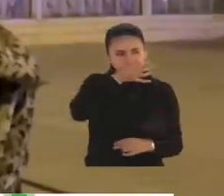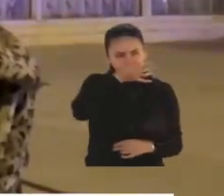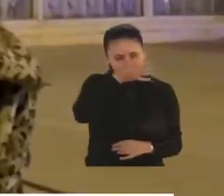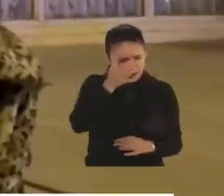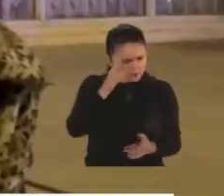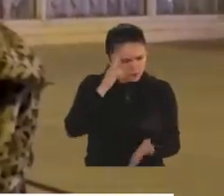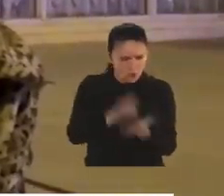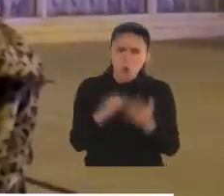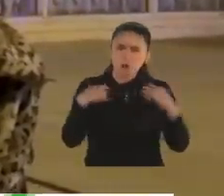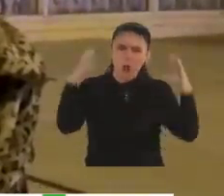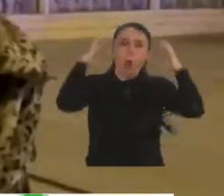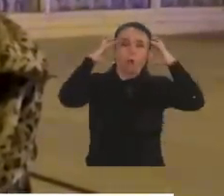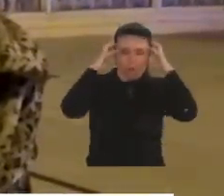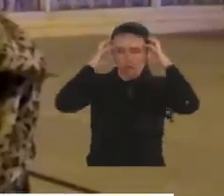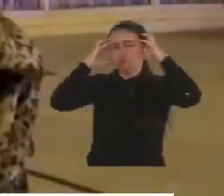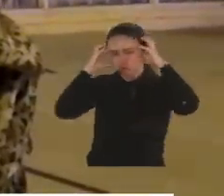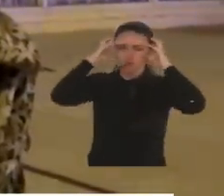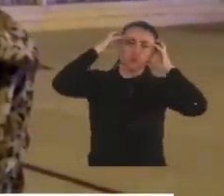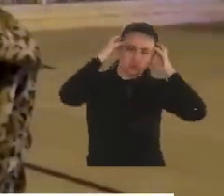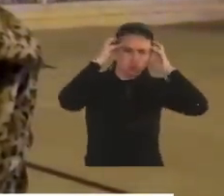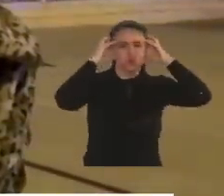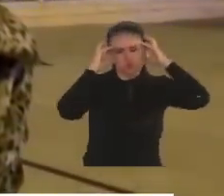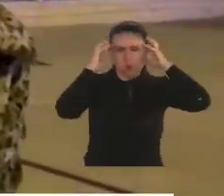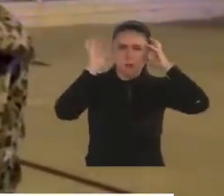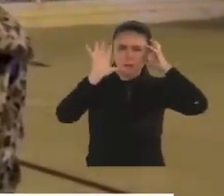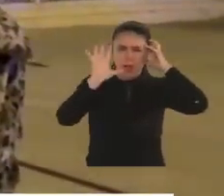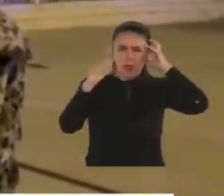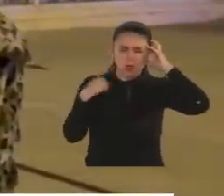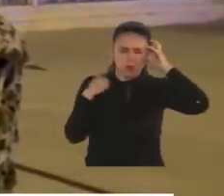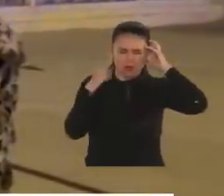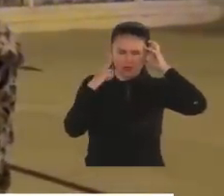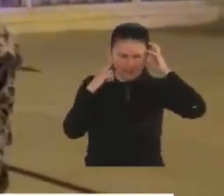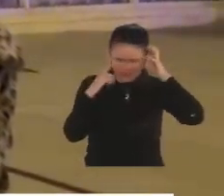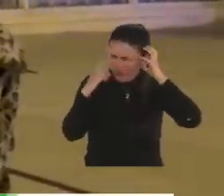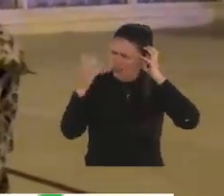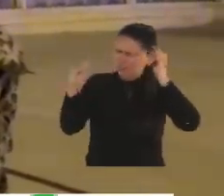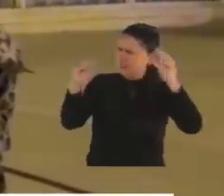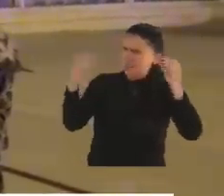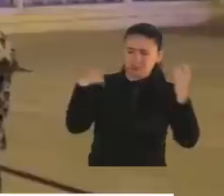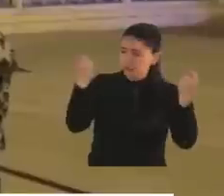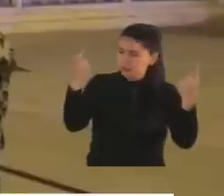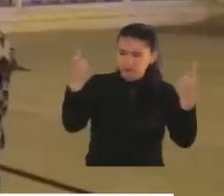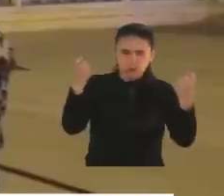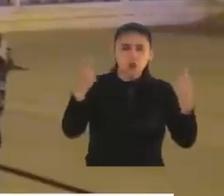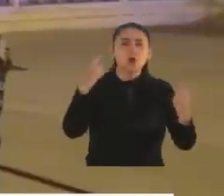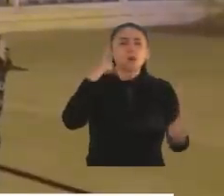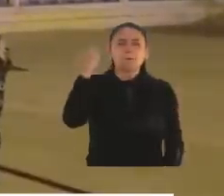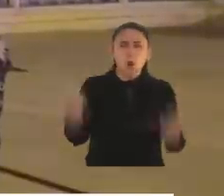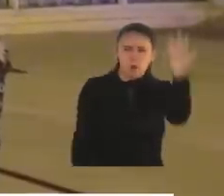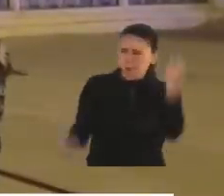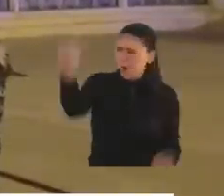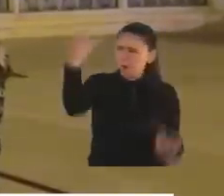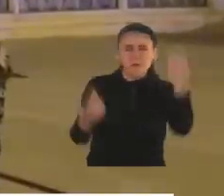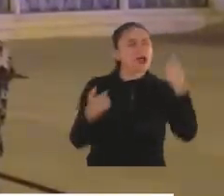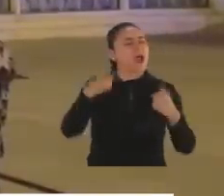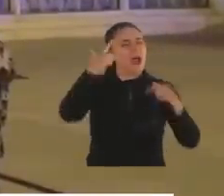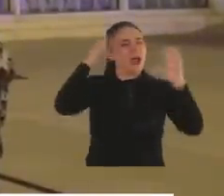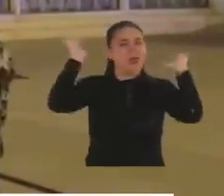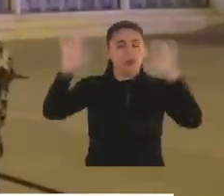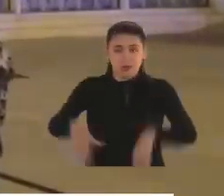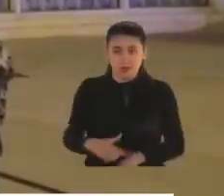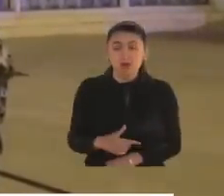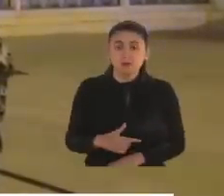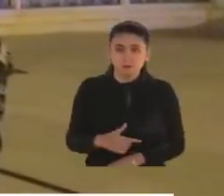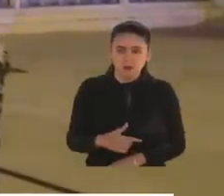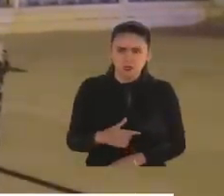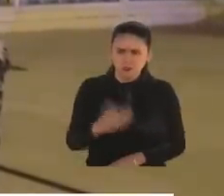audífonos encendidos en ese momento, pero escuché algunos sonidos y yo no podía entenderlo. ¿Son fuegos artificiales? Recuerdo que incluso ella